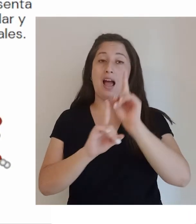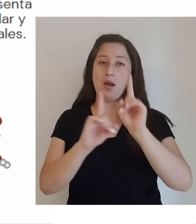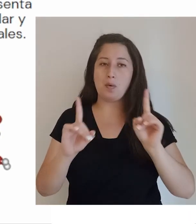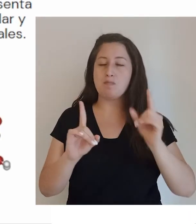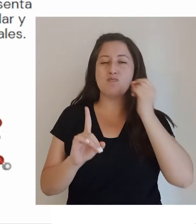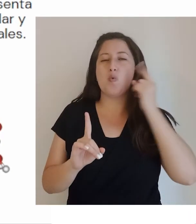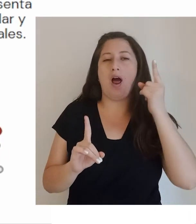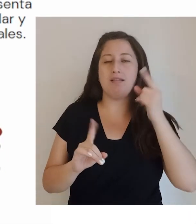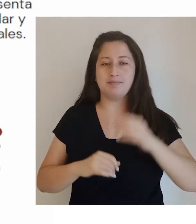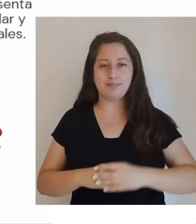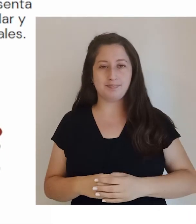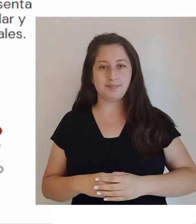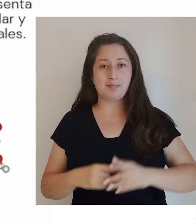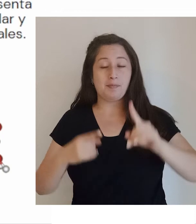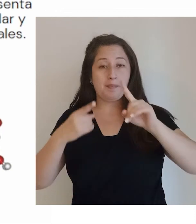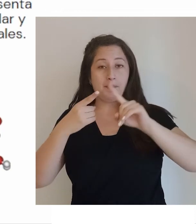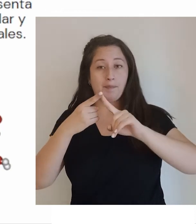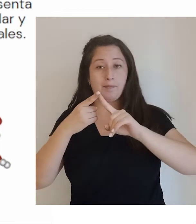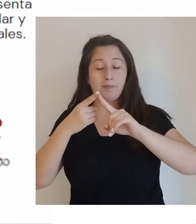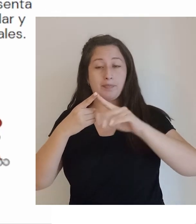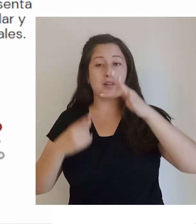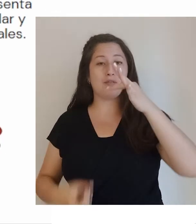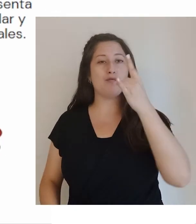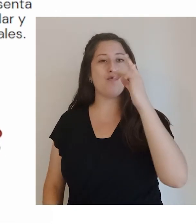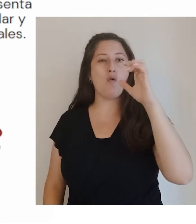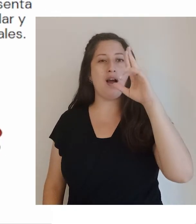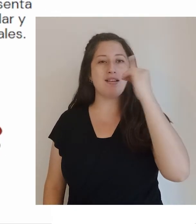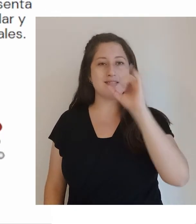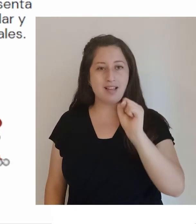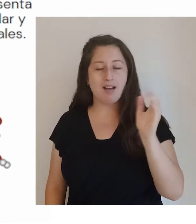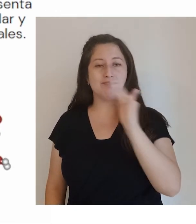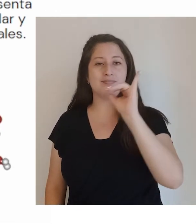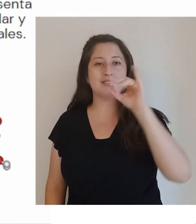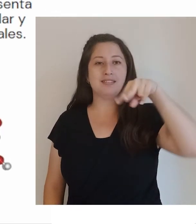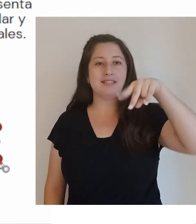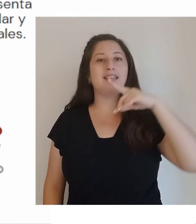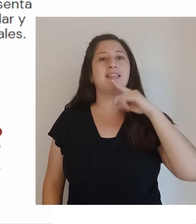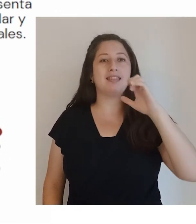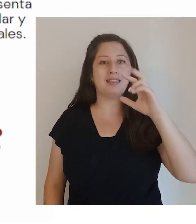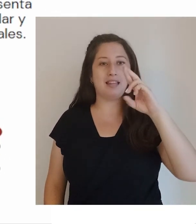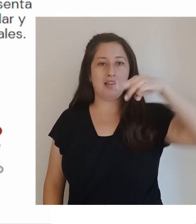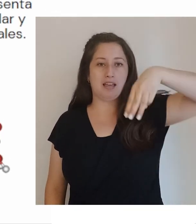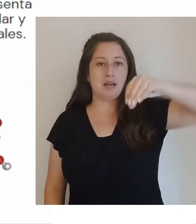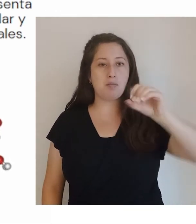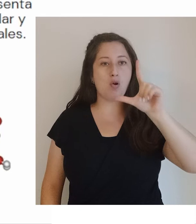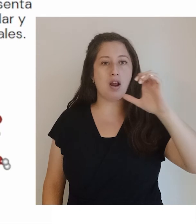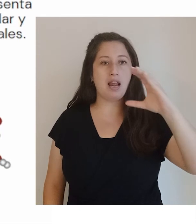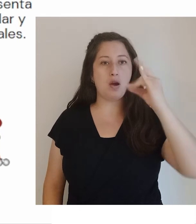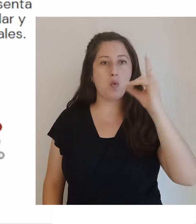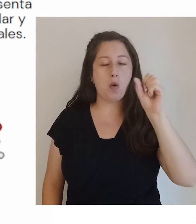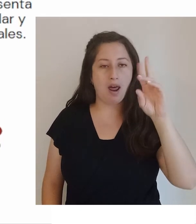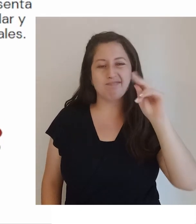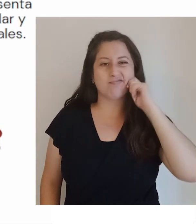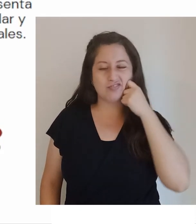Algunas de ellas son las fuerzas intermoleculares. Son fuerzas de atracción entre